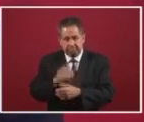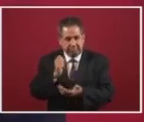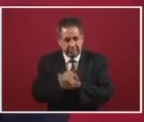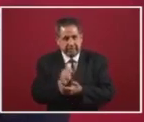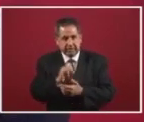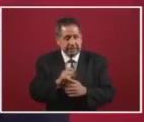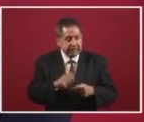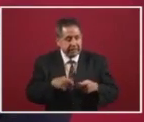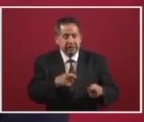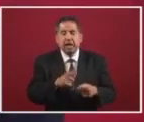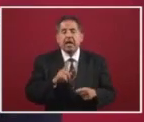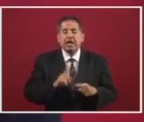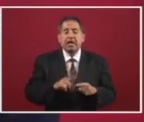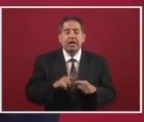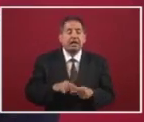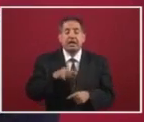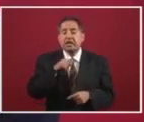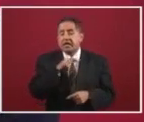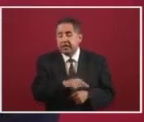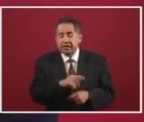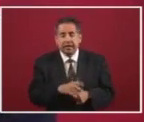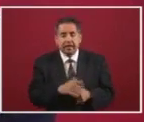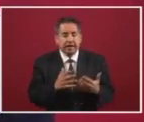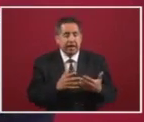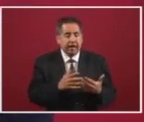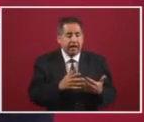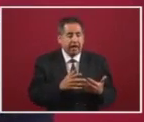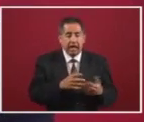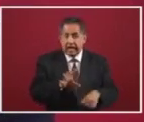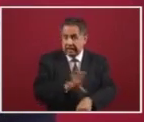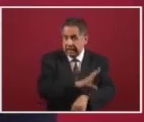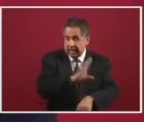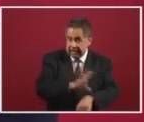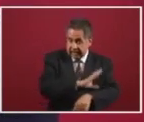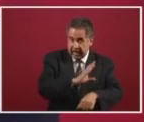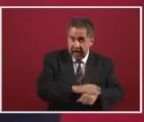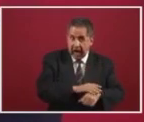la generación de energía